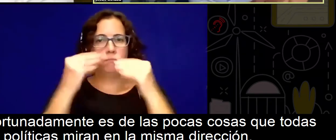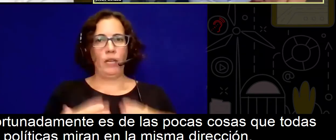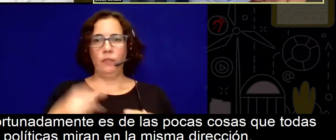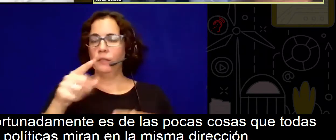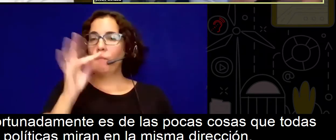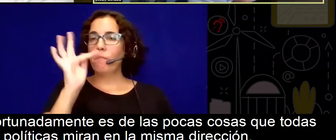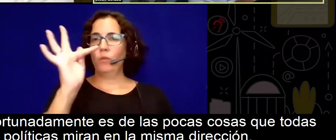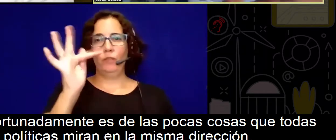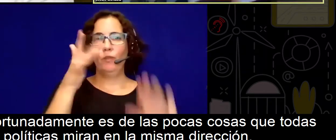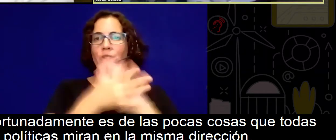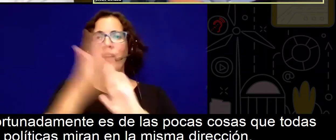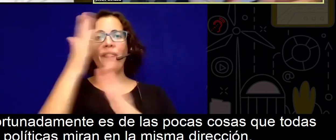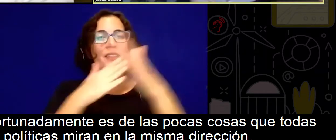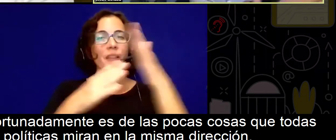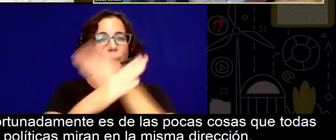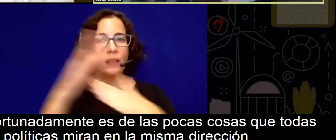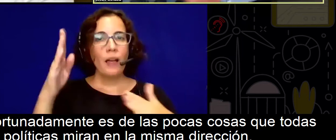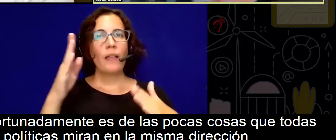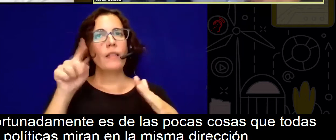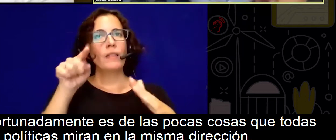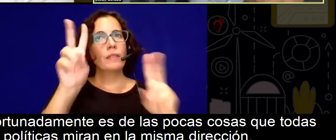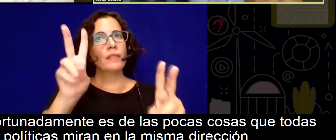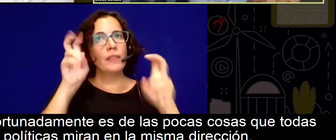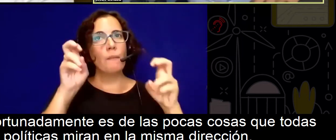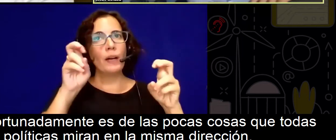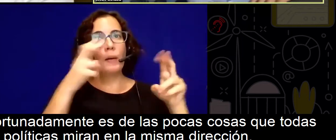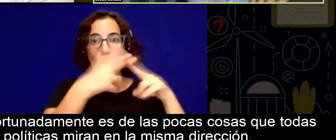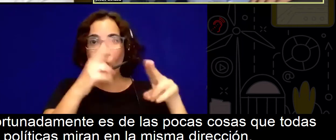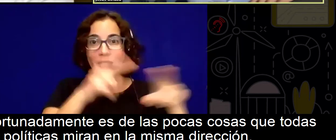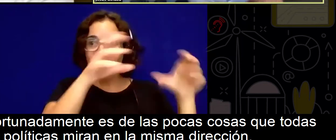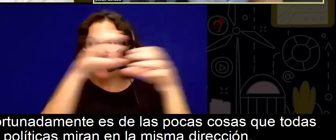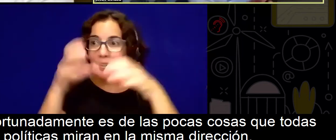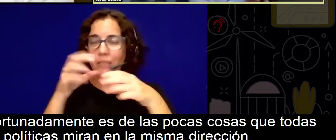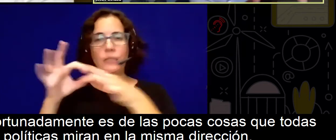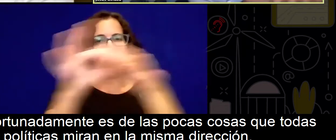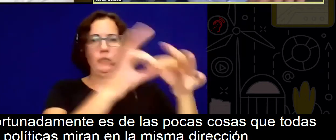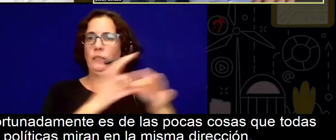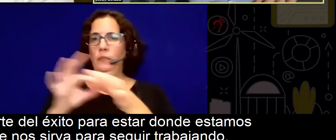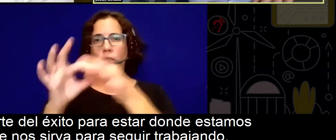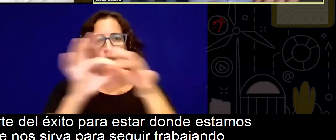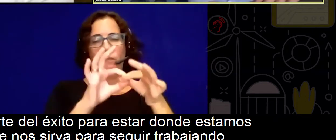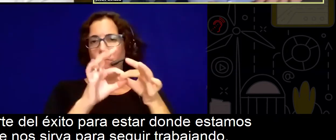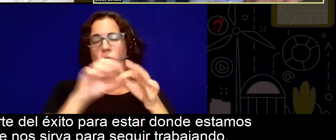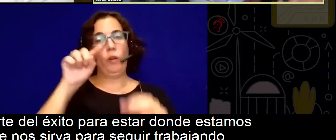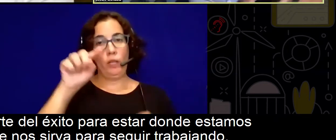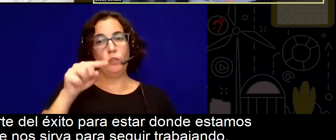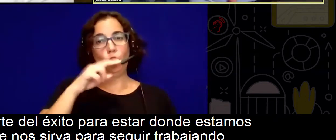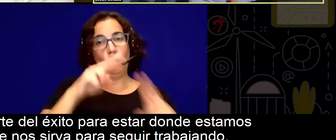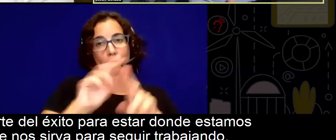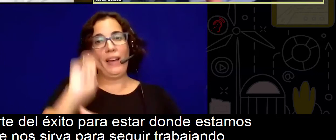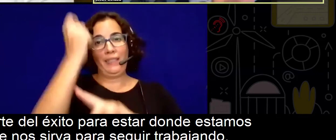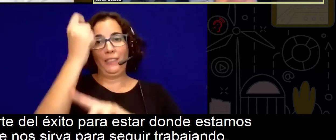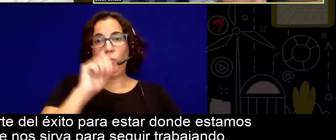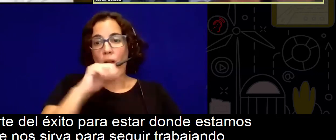discapacidad, afortunadamente, es de las pocas cosas en las que todas las fuerzas políticas miran en la misma dirección, y eso ha sido también parte del éxito para estar donde